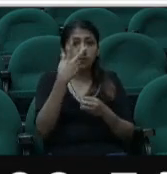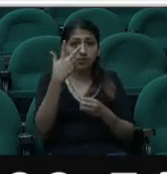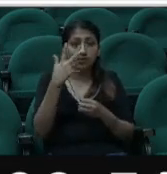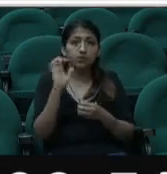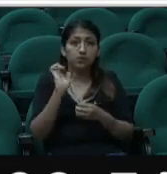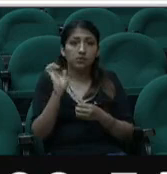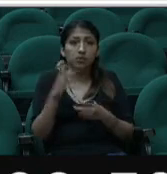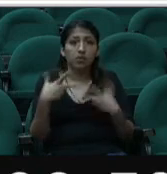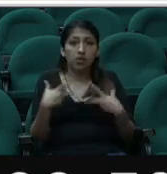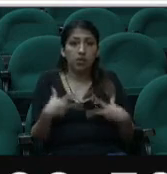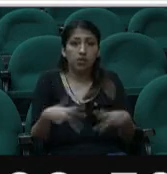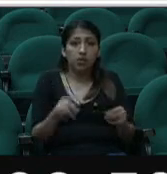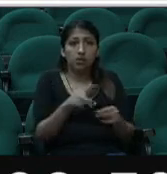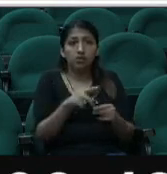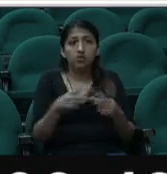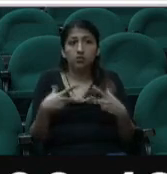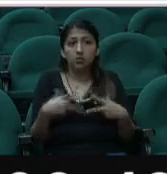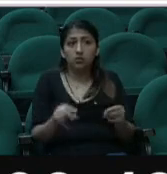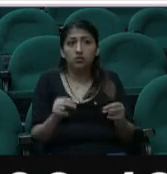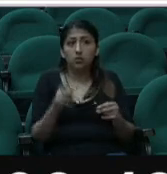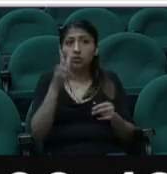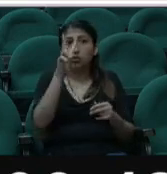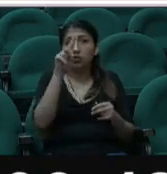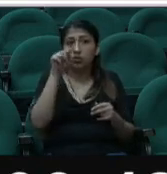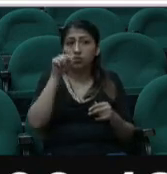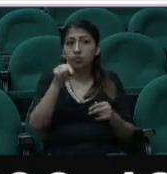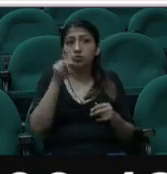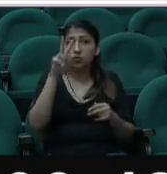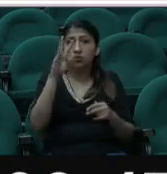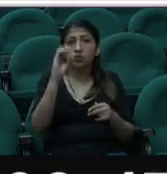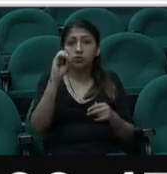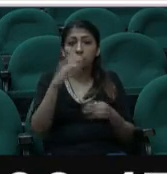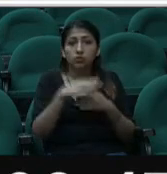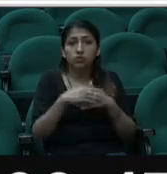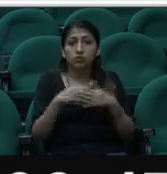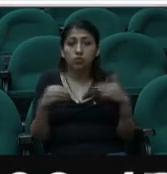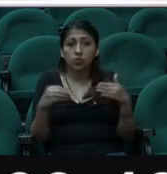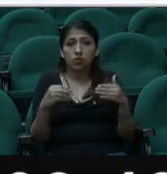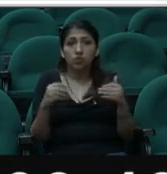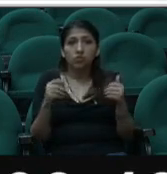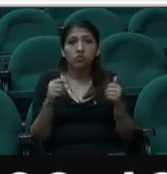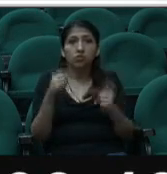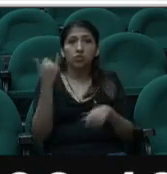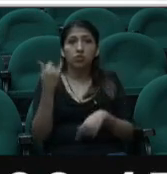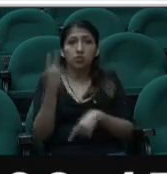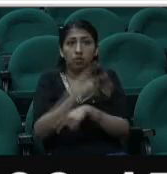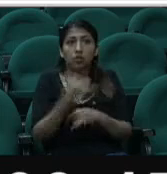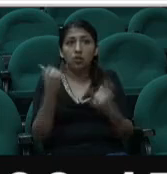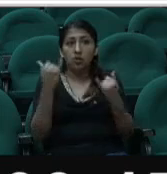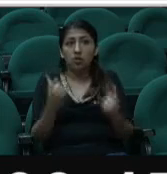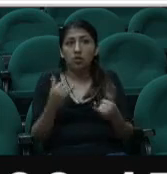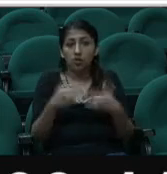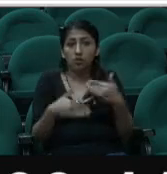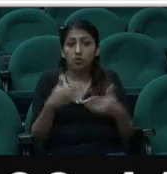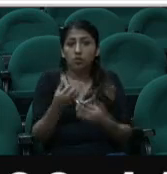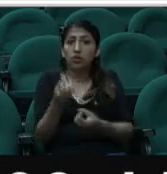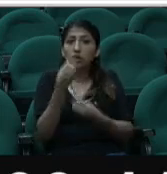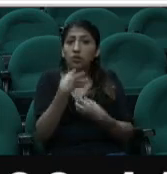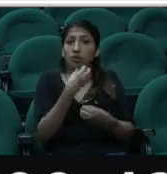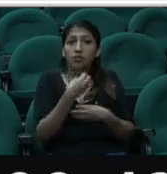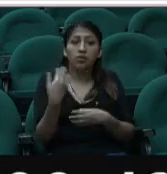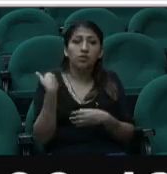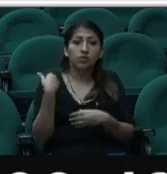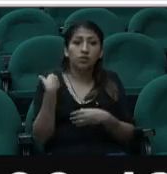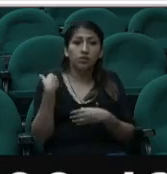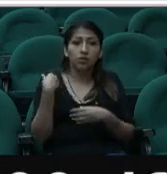nosotros hemos gastado en nuestra campaña electoral 2003 2200 dólares al día de hoy de acuerdo a la actualización han informado que